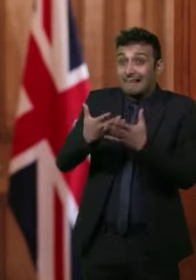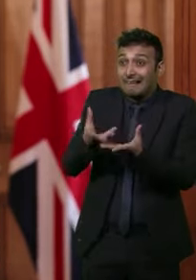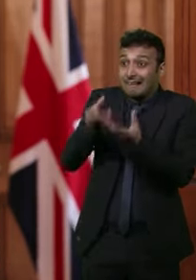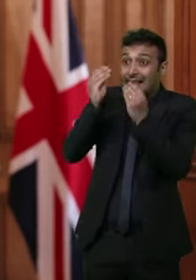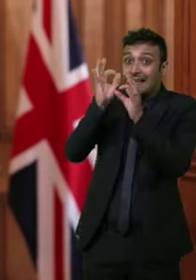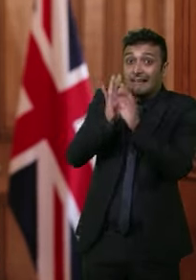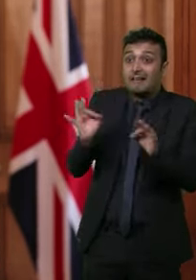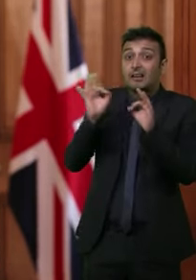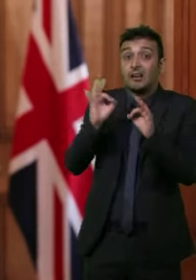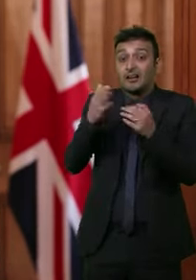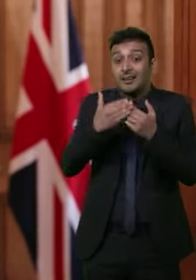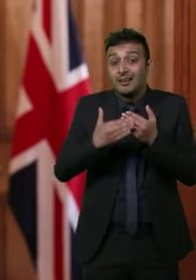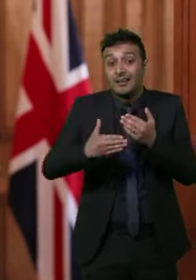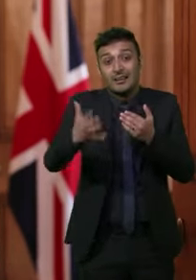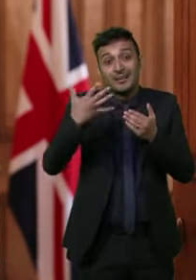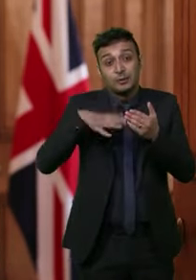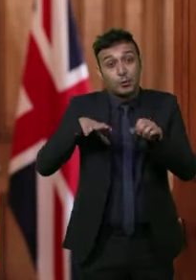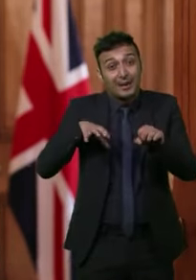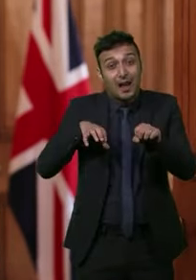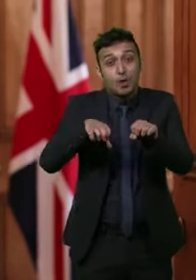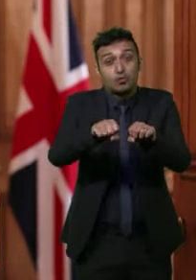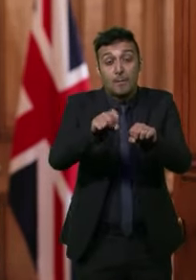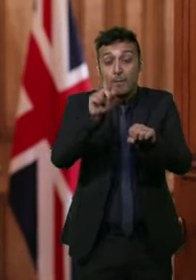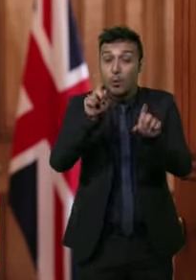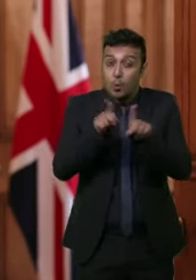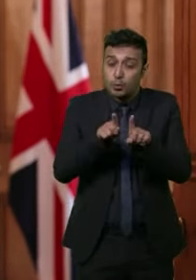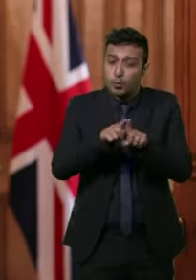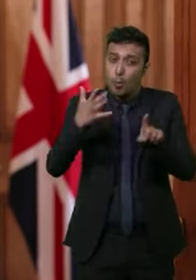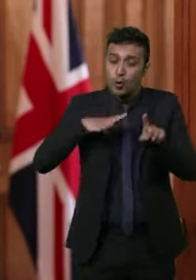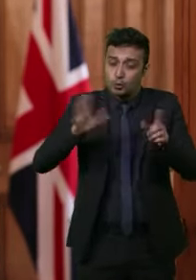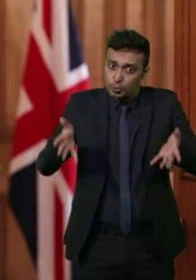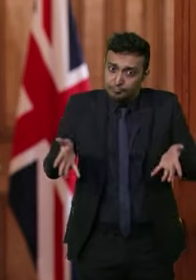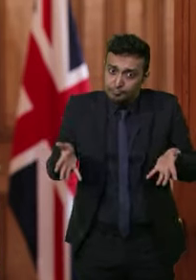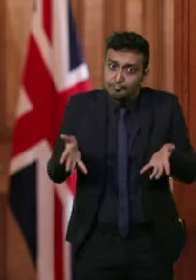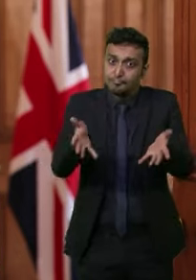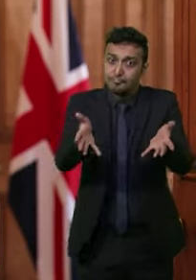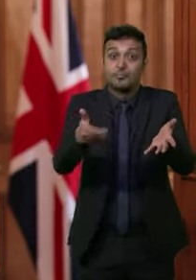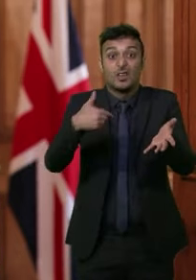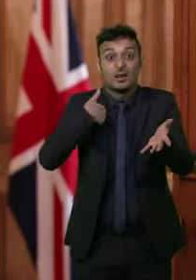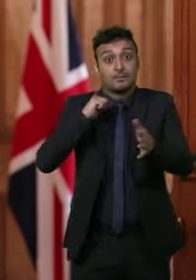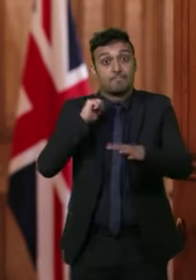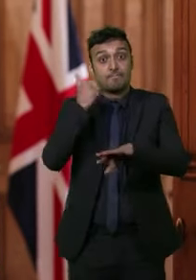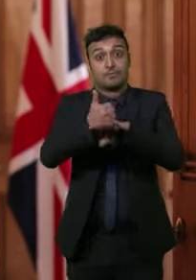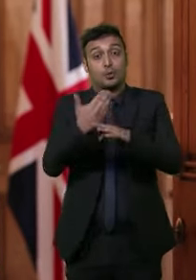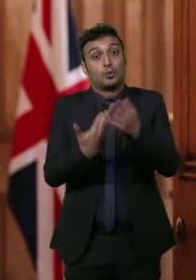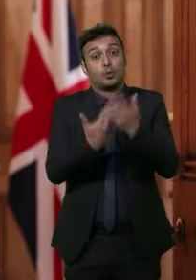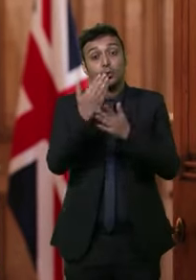posible hacia adelante con un programa nacional concertado para la reliberación educativa